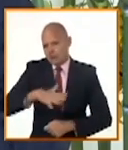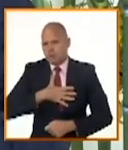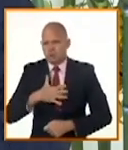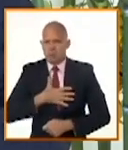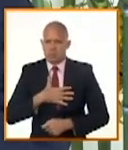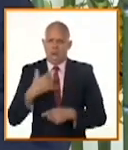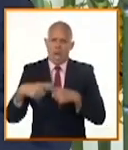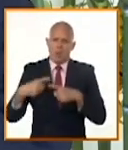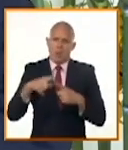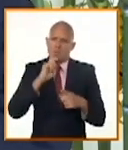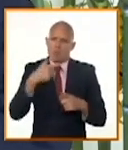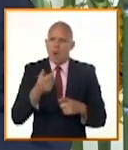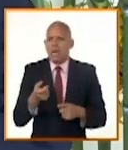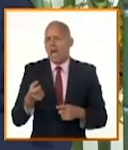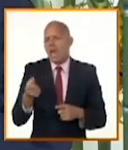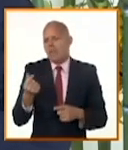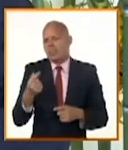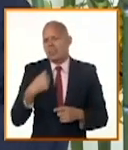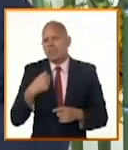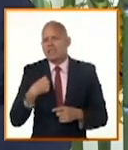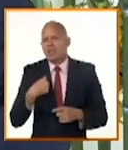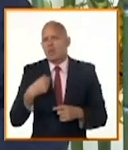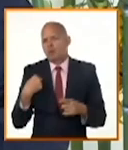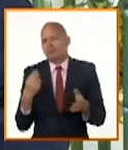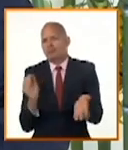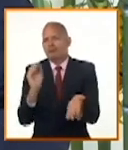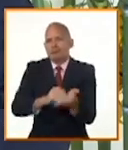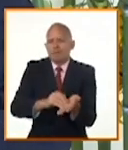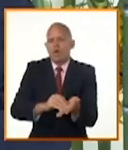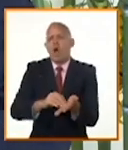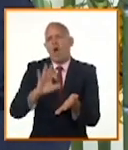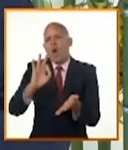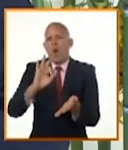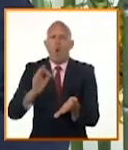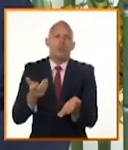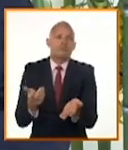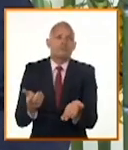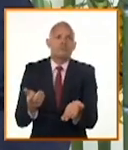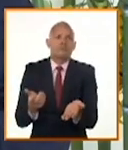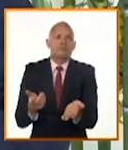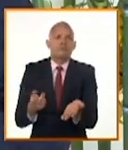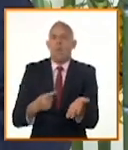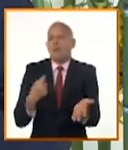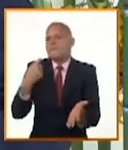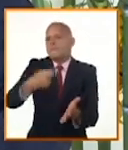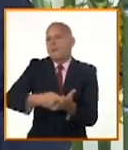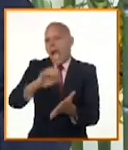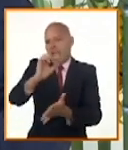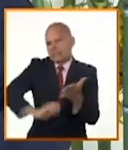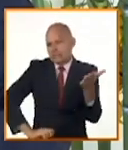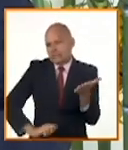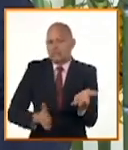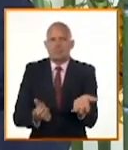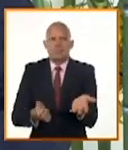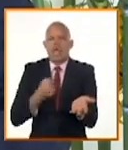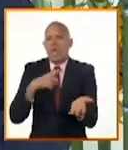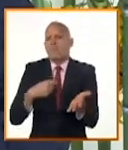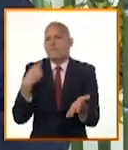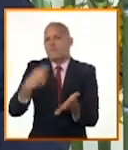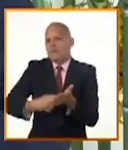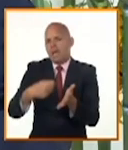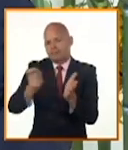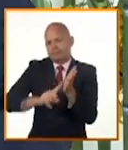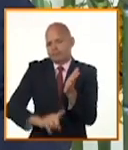aquellas que son transferencias de entre personas naturales pago de servicio llámese la eléctrica